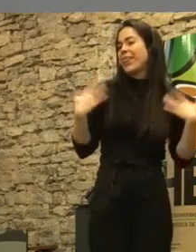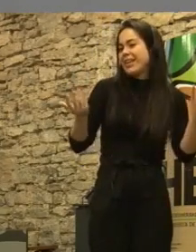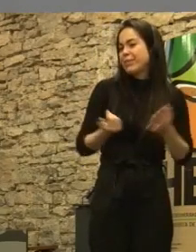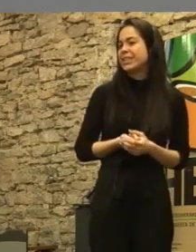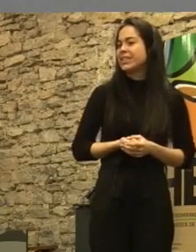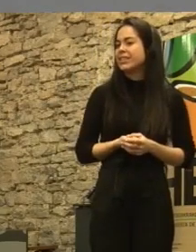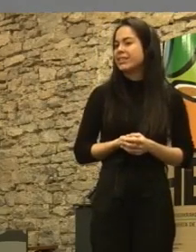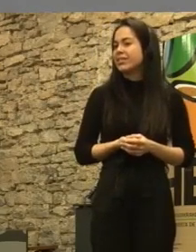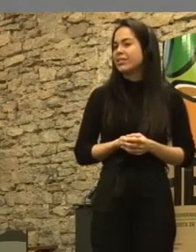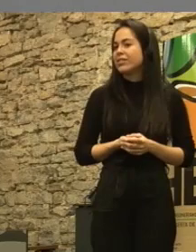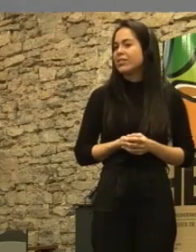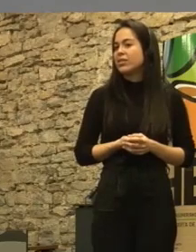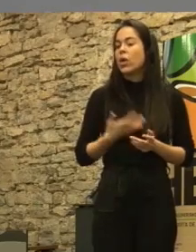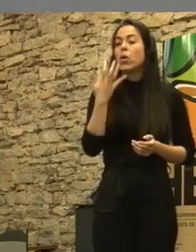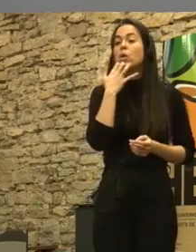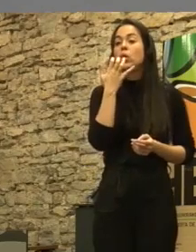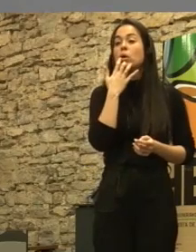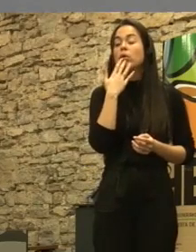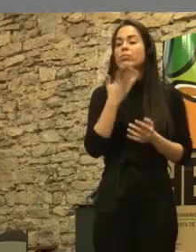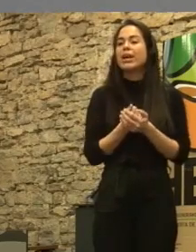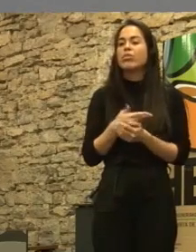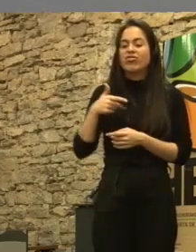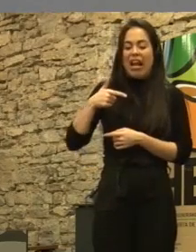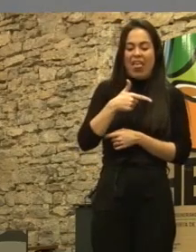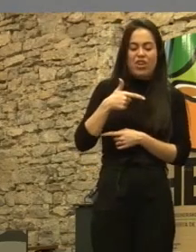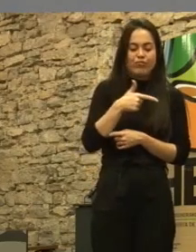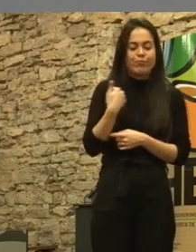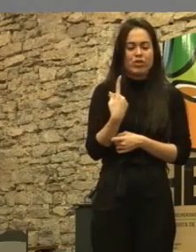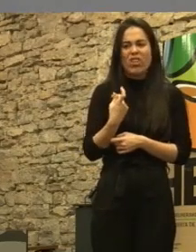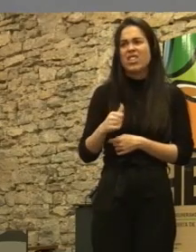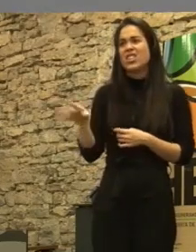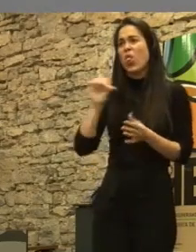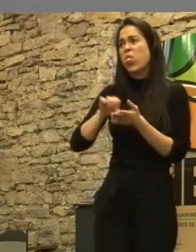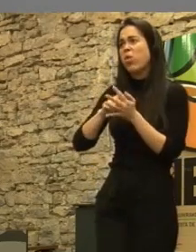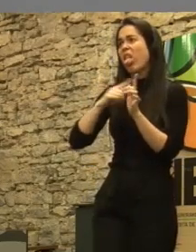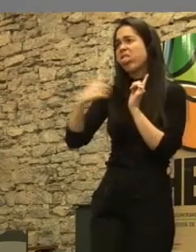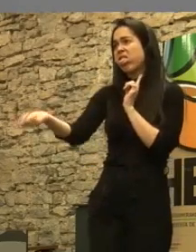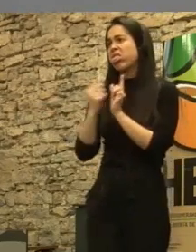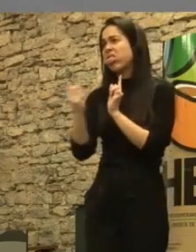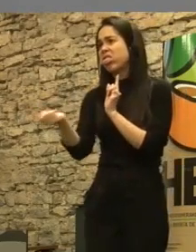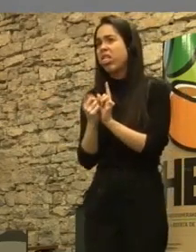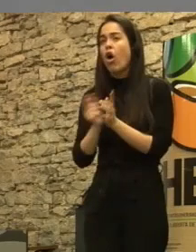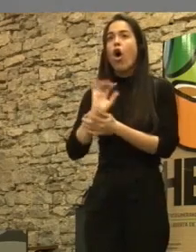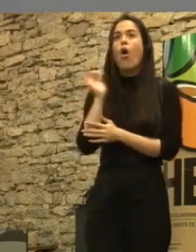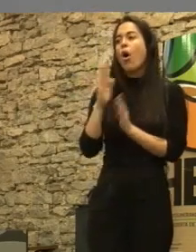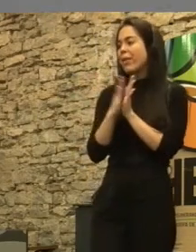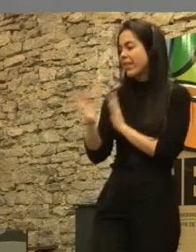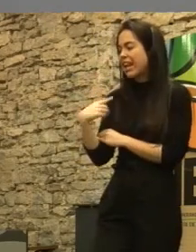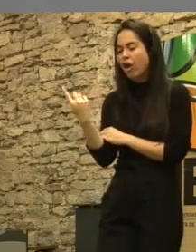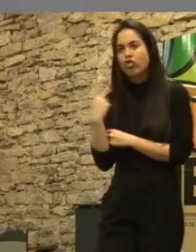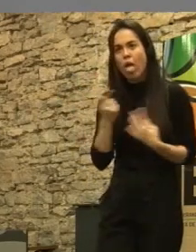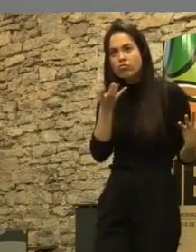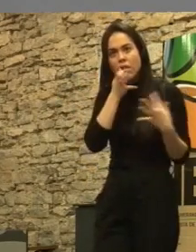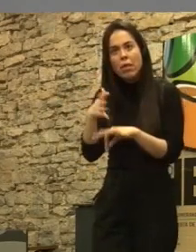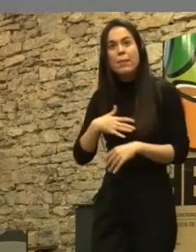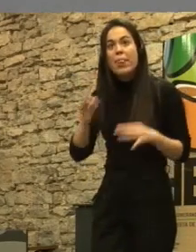El ejemplo que pone en el vídeo, para conseguir un taladro no tengo que cruzar la ciudad, o comparte unos gastos, o sencillamente atiendo mejor a mi vecina que está sola. Bueno, eso es política,